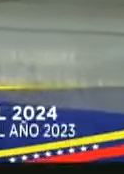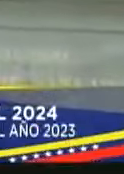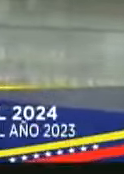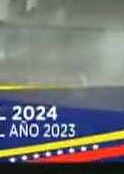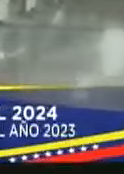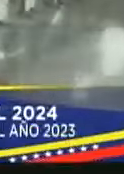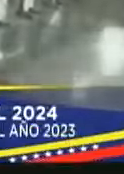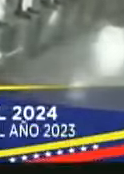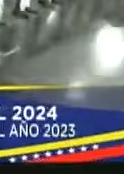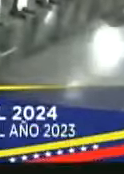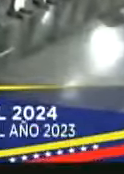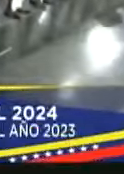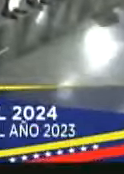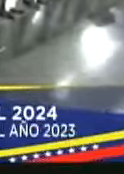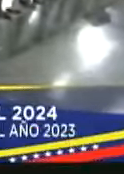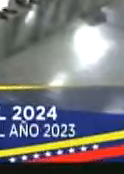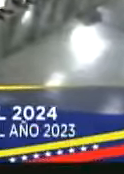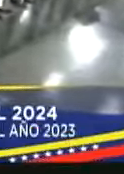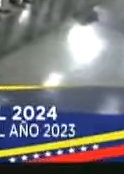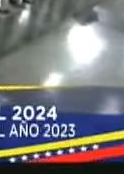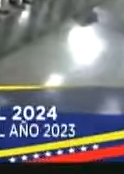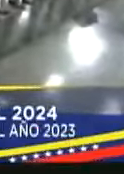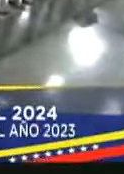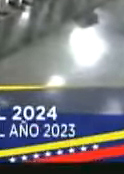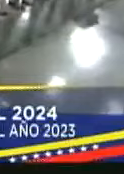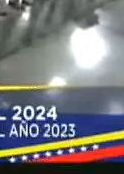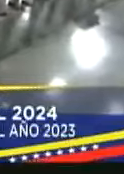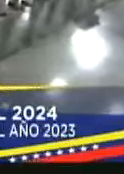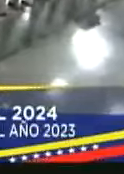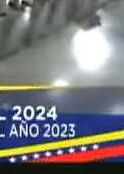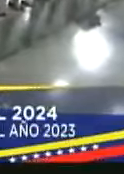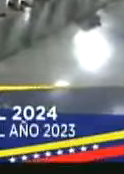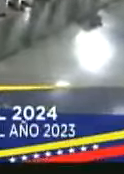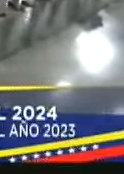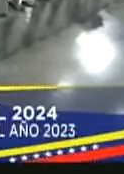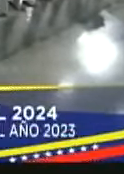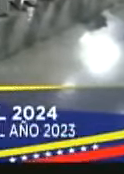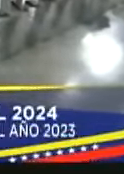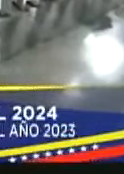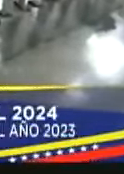219.087 audiencias, también lo informaba,